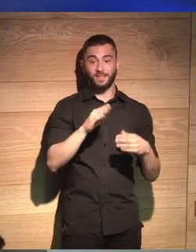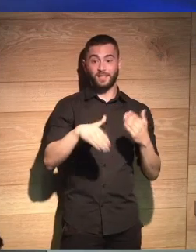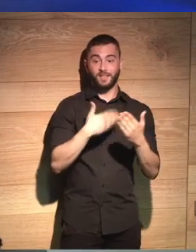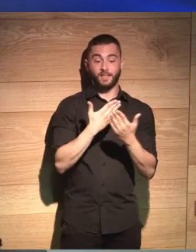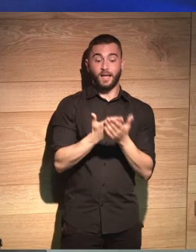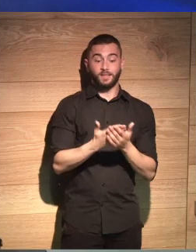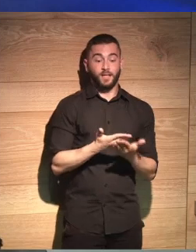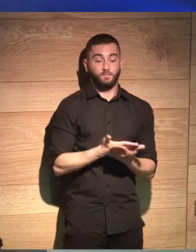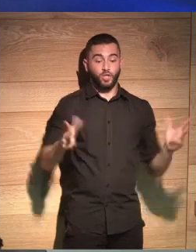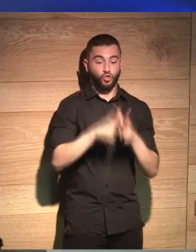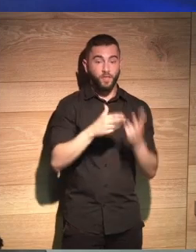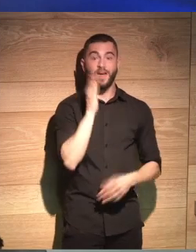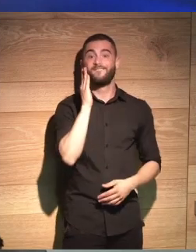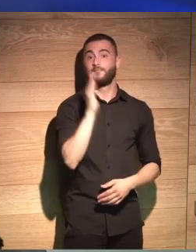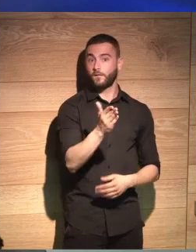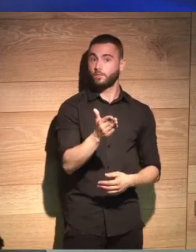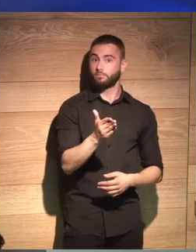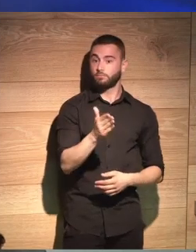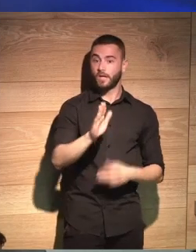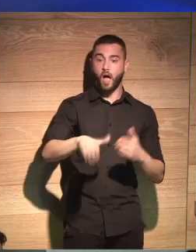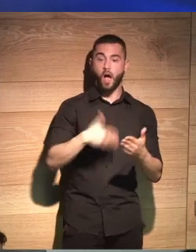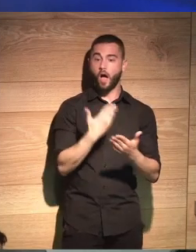desbordarse. Y me ha parecido que